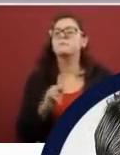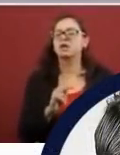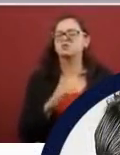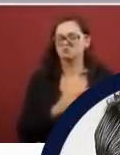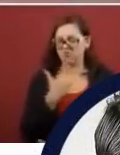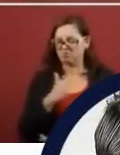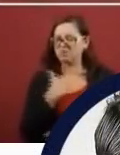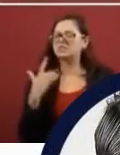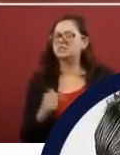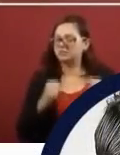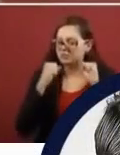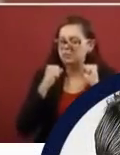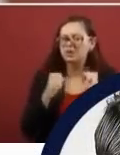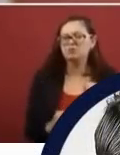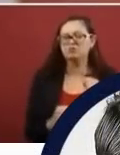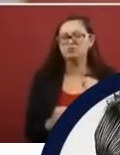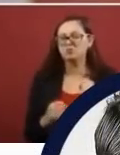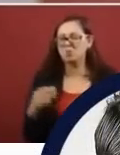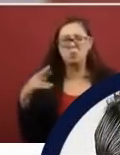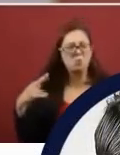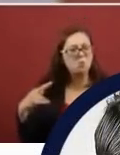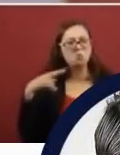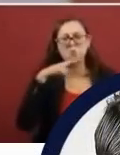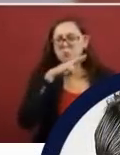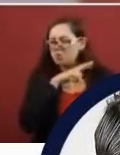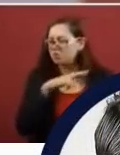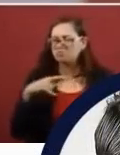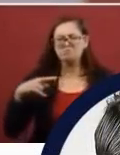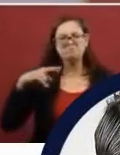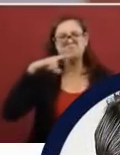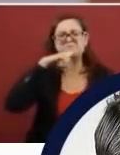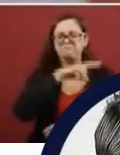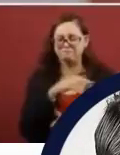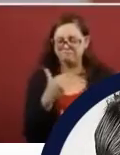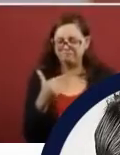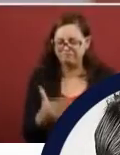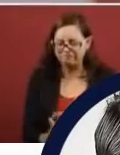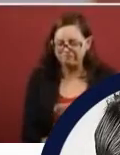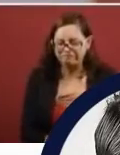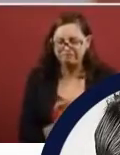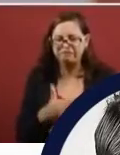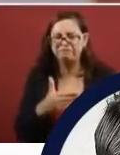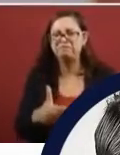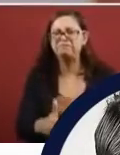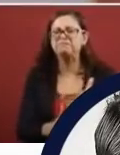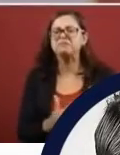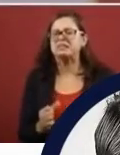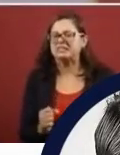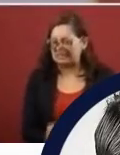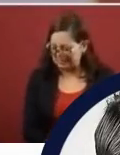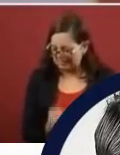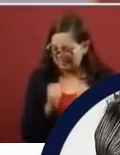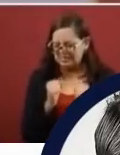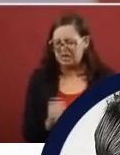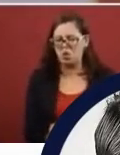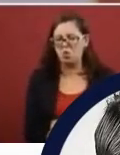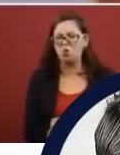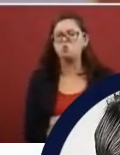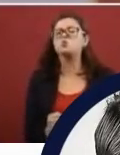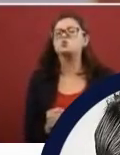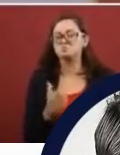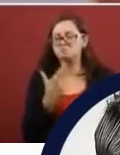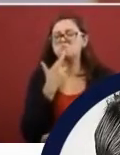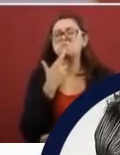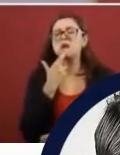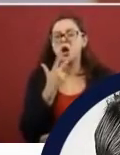país. Proyecto con el que muchos podemos estar de acuerdo, muchos otros tampoco podían estar de acuerdo. No creo que haya sido la mejor manera de ejecutar